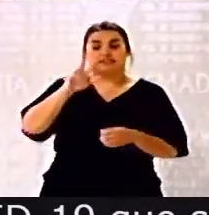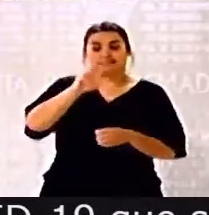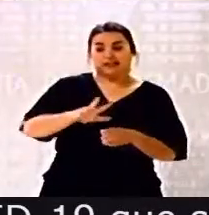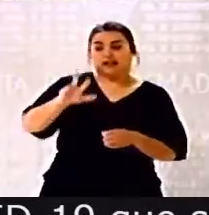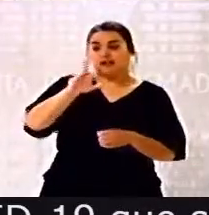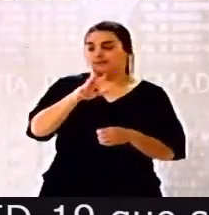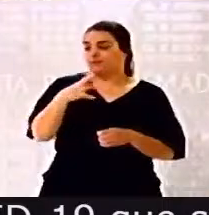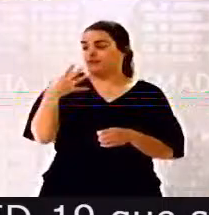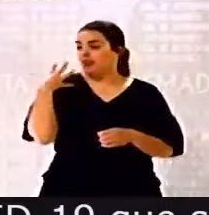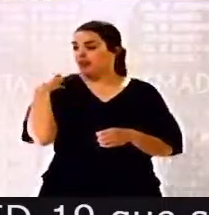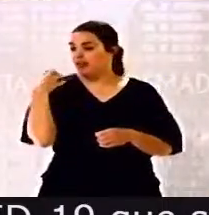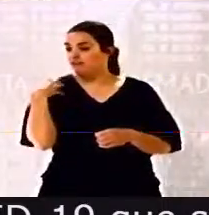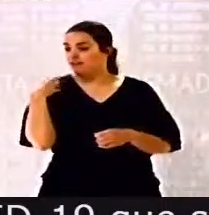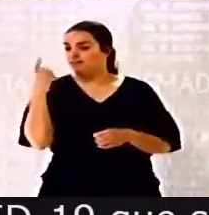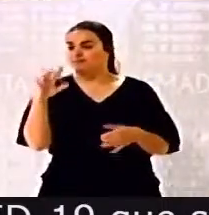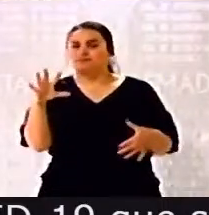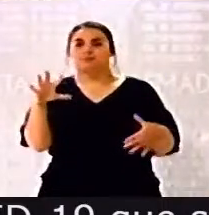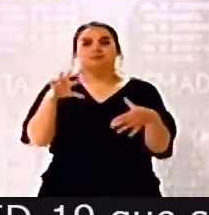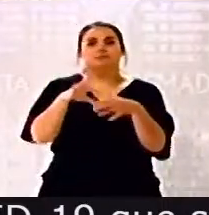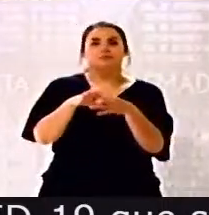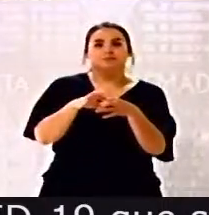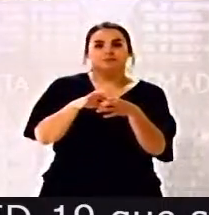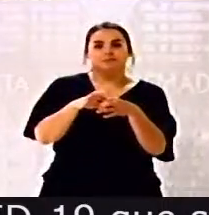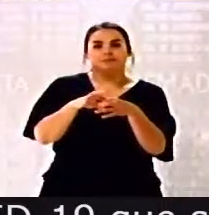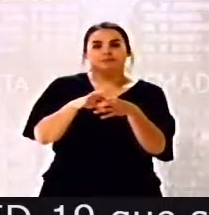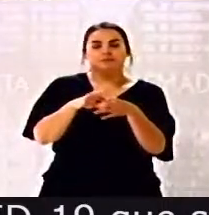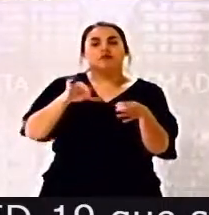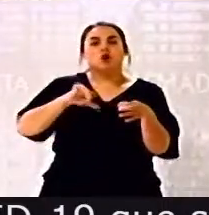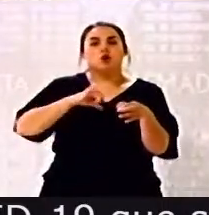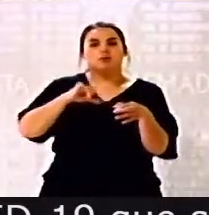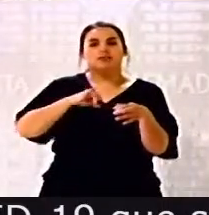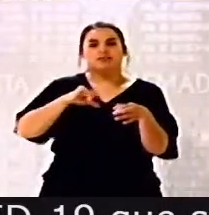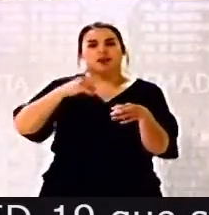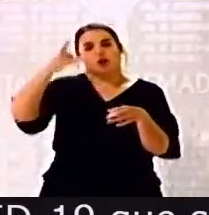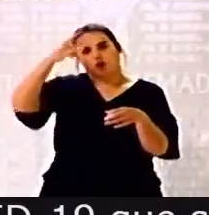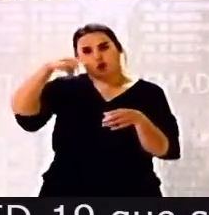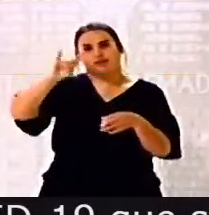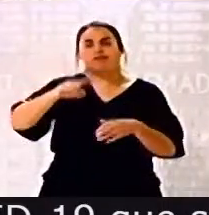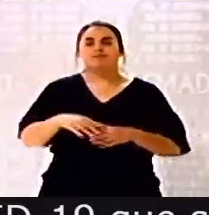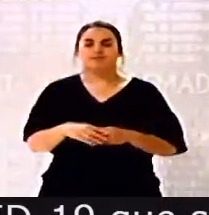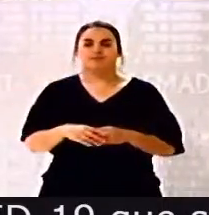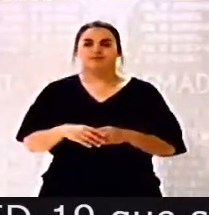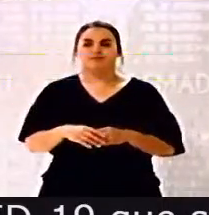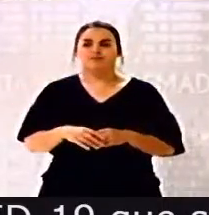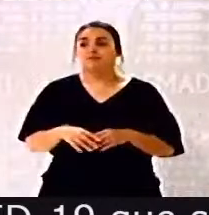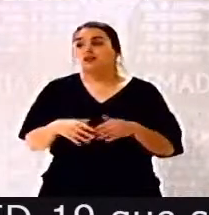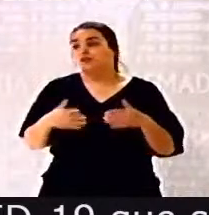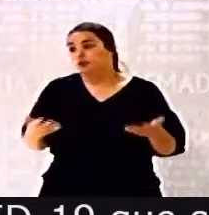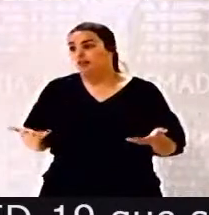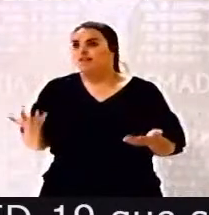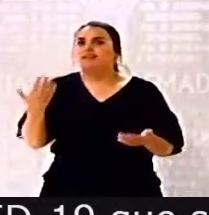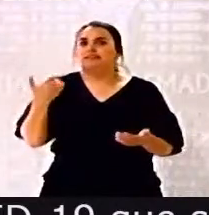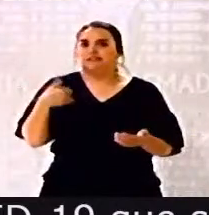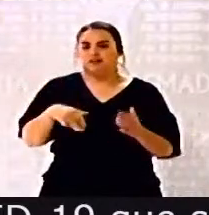Zafra y que se unen también al Hospital de Coria. Con lo cual ya son